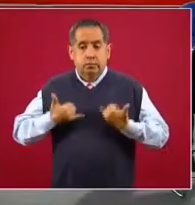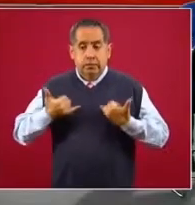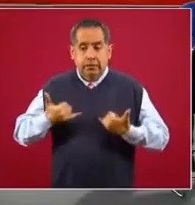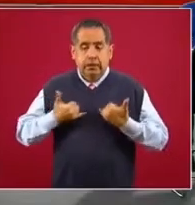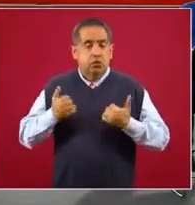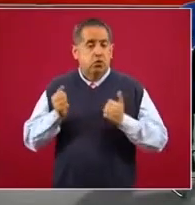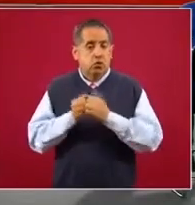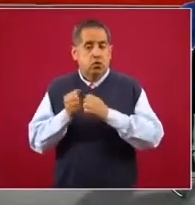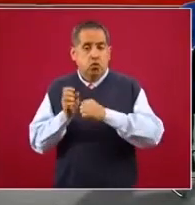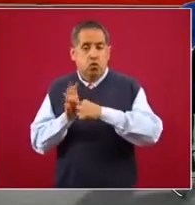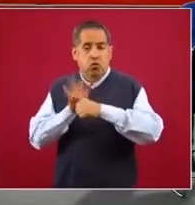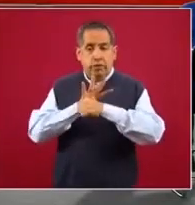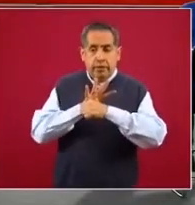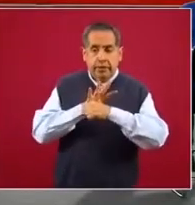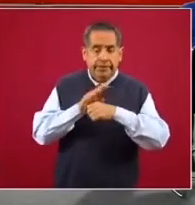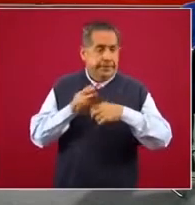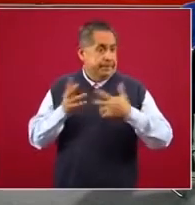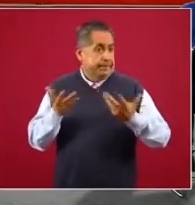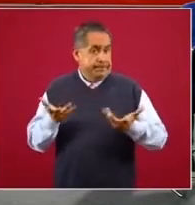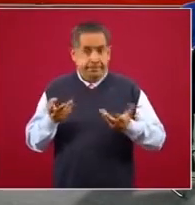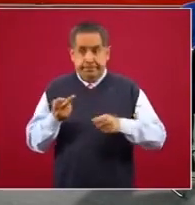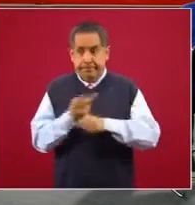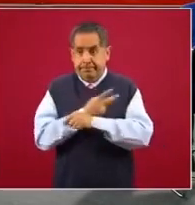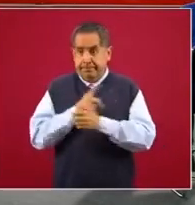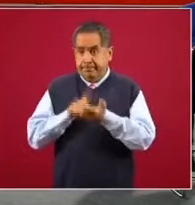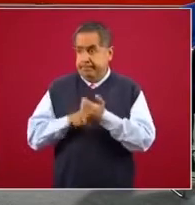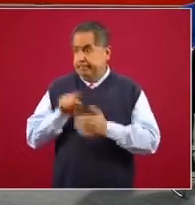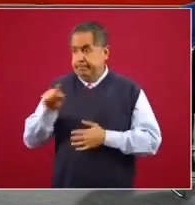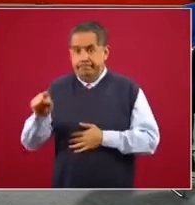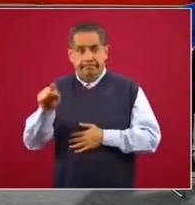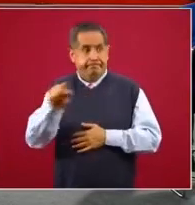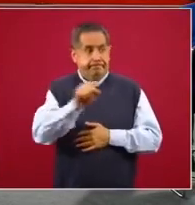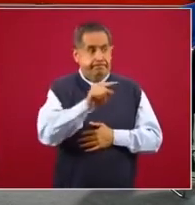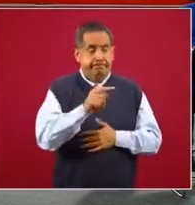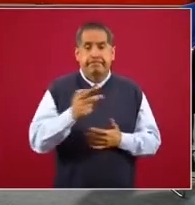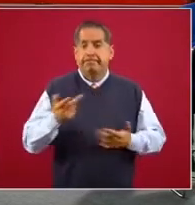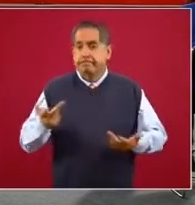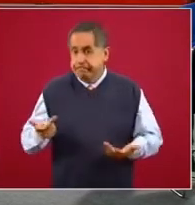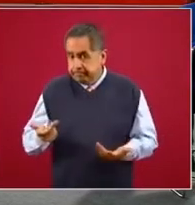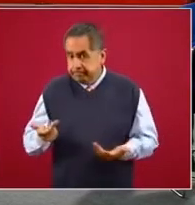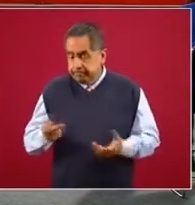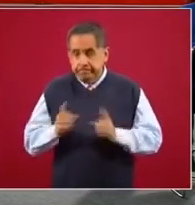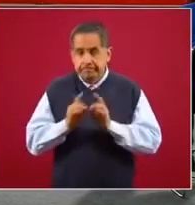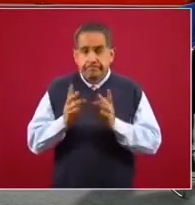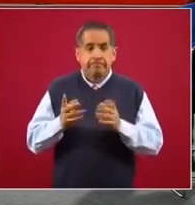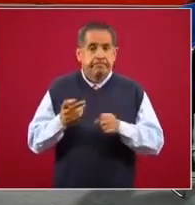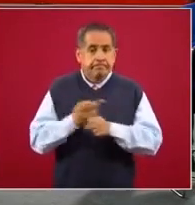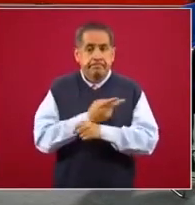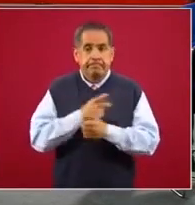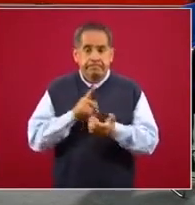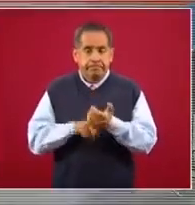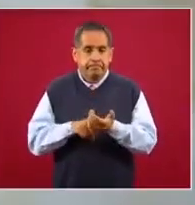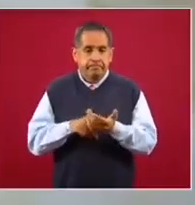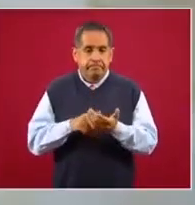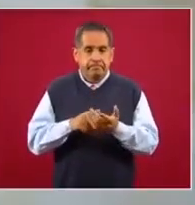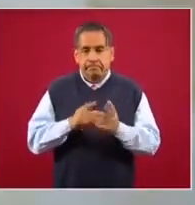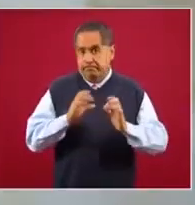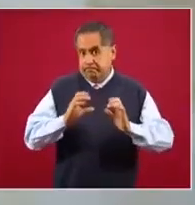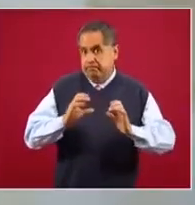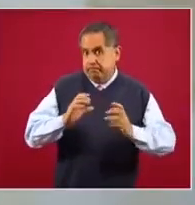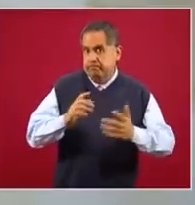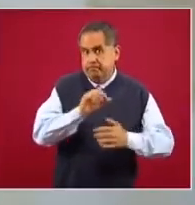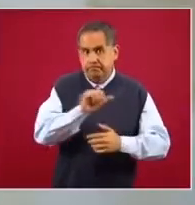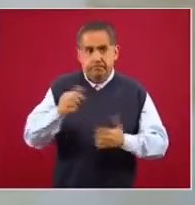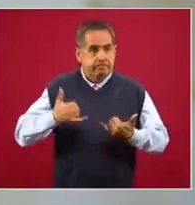y COVID. ¿Cuáles son las situaciones que muy posiblemente pueden ser de cuidado durante